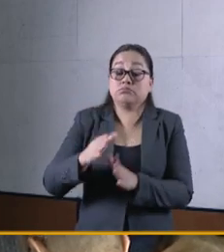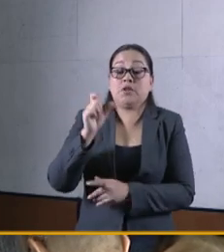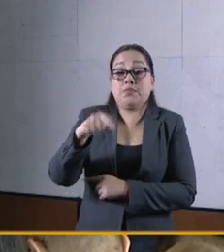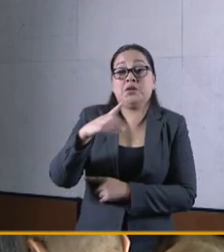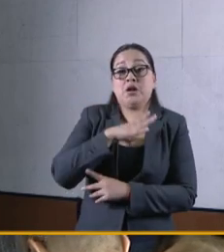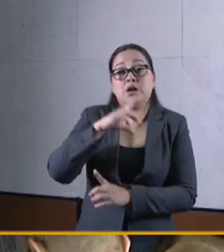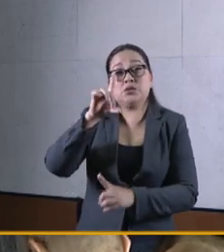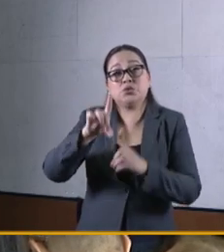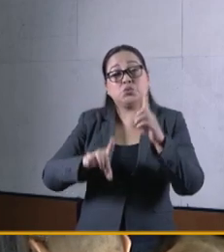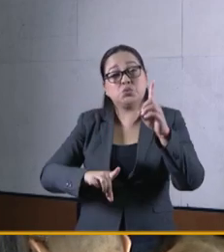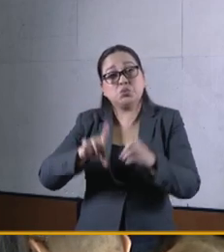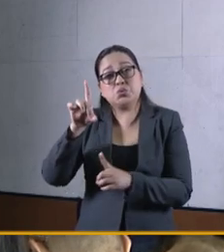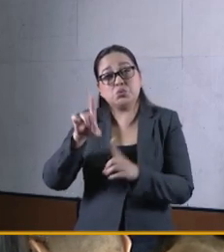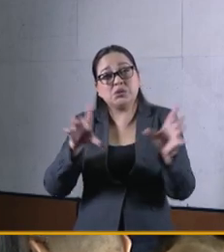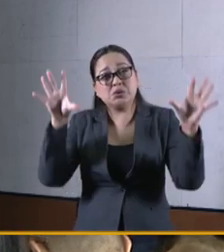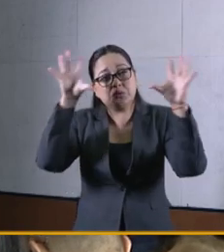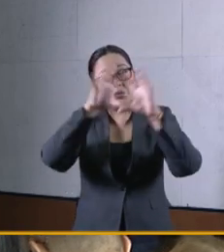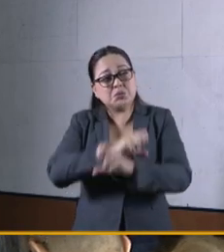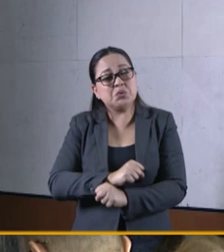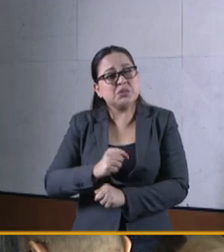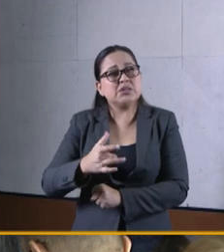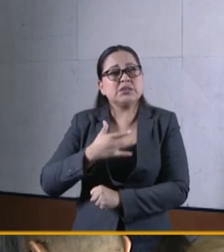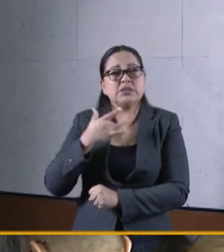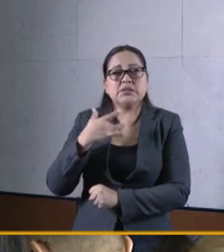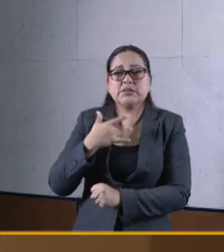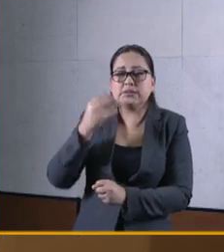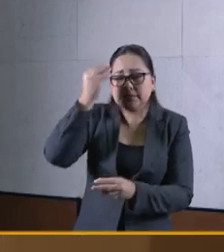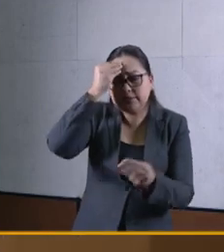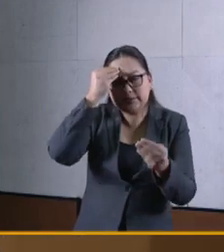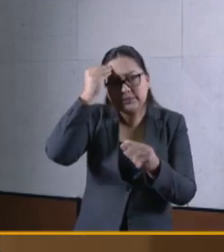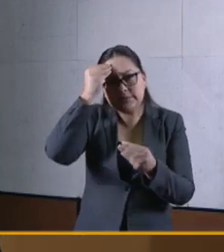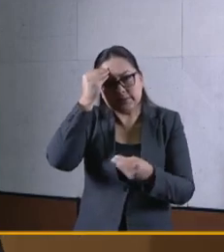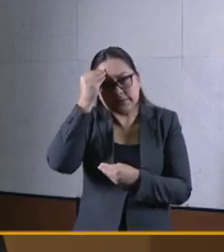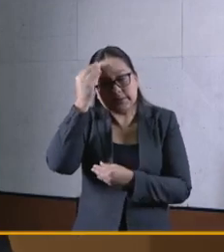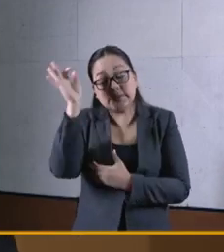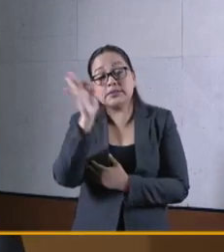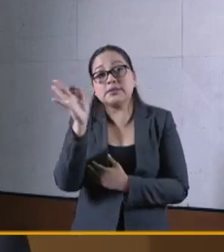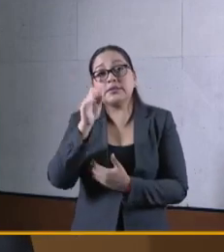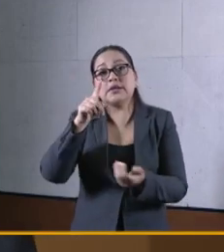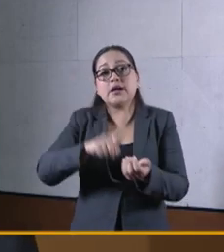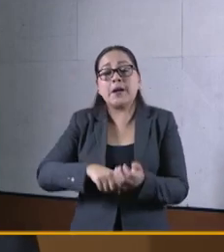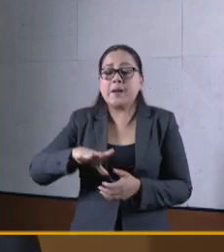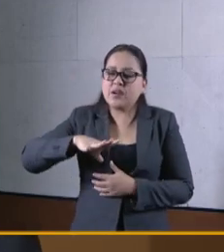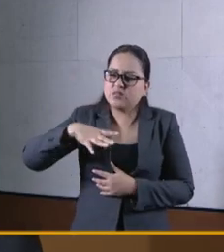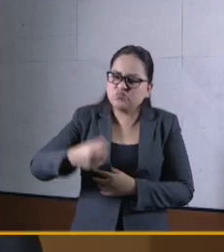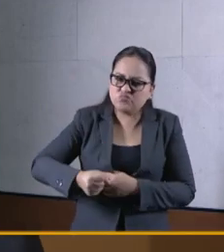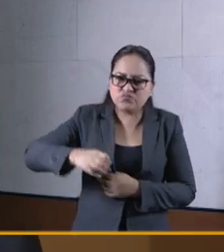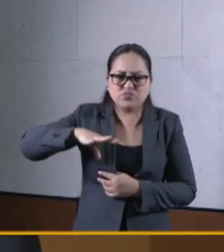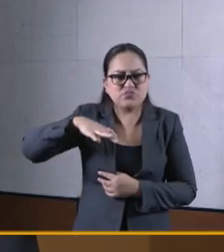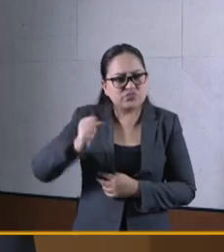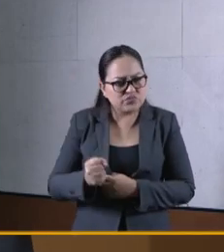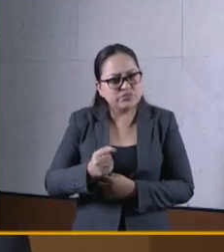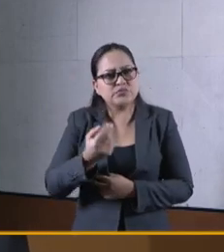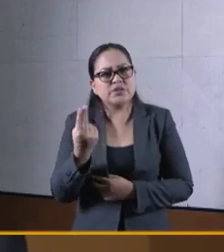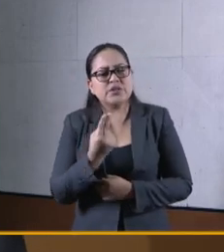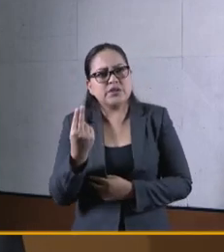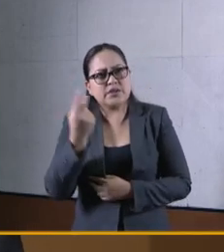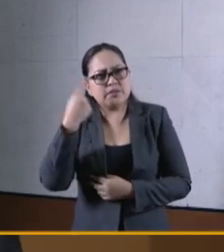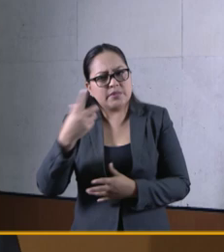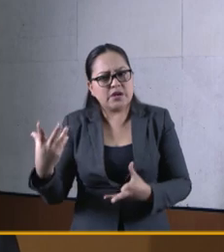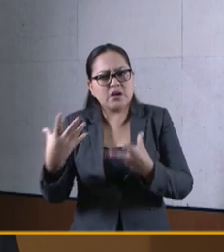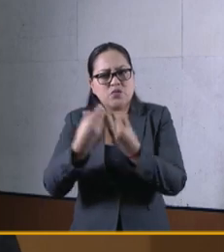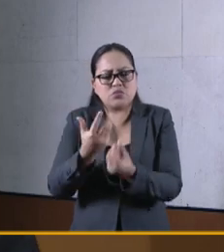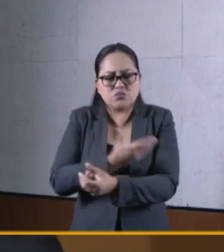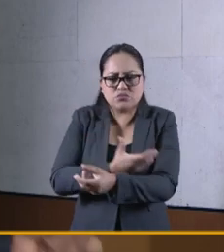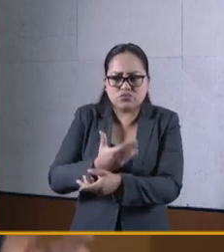dura los cuales requerirán efectivamente de mayor esfuerzo y acompañamiento de nuestra